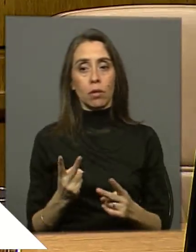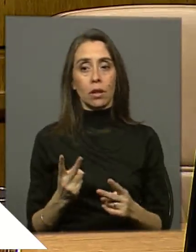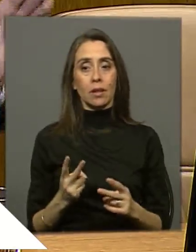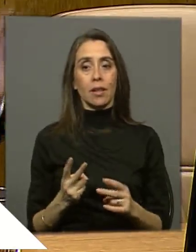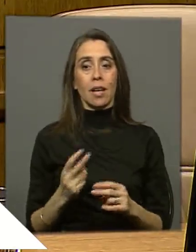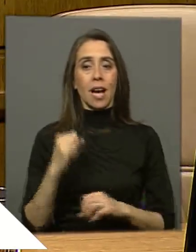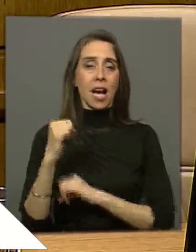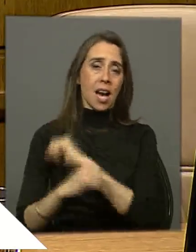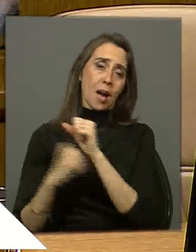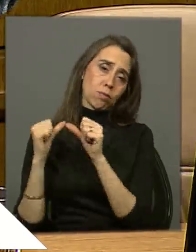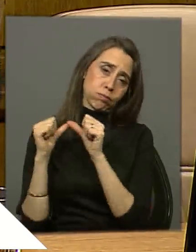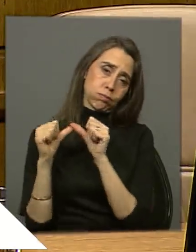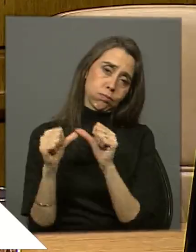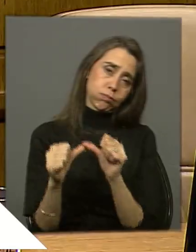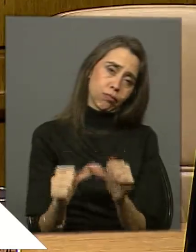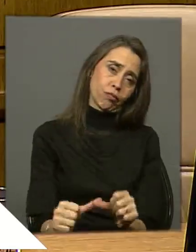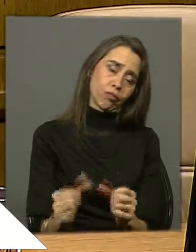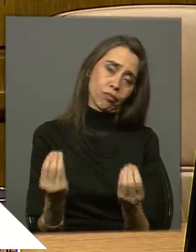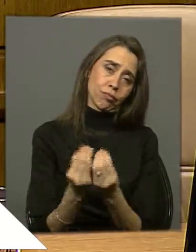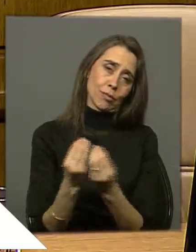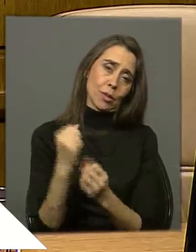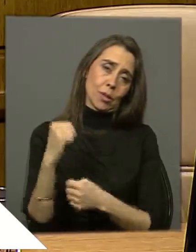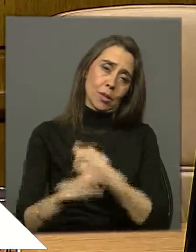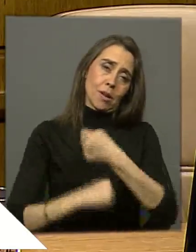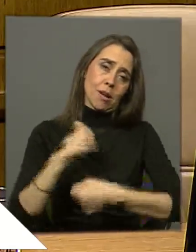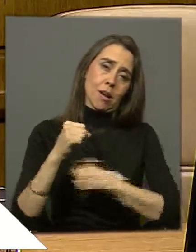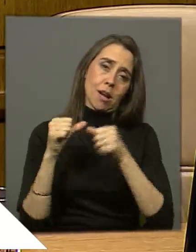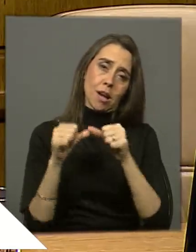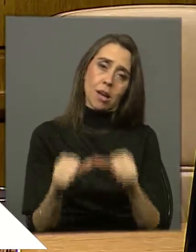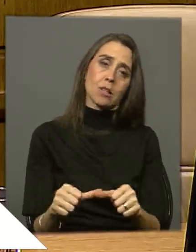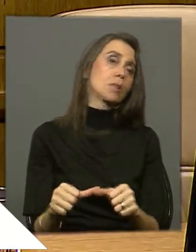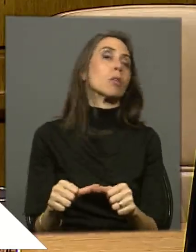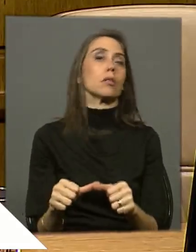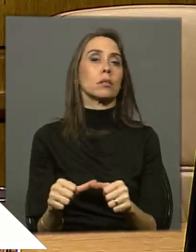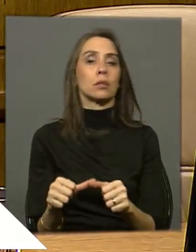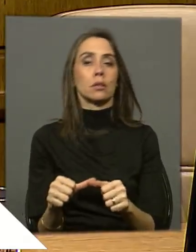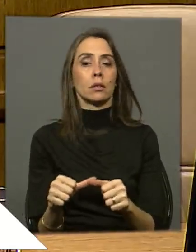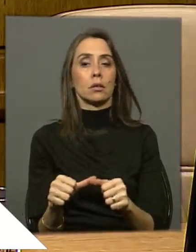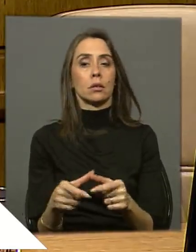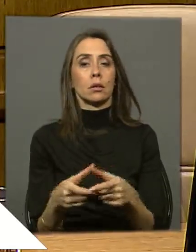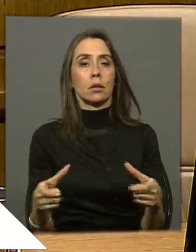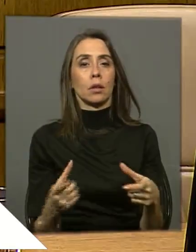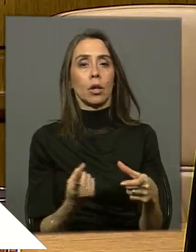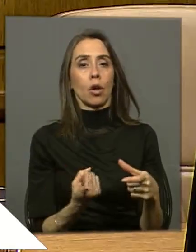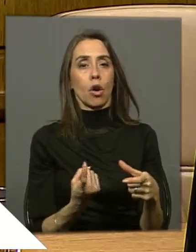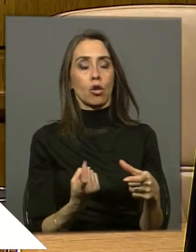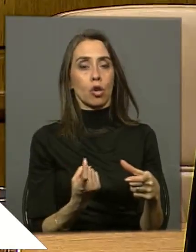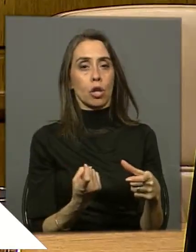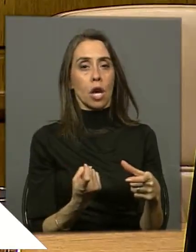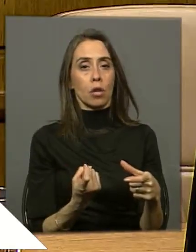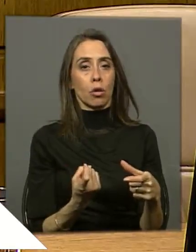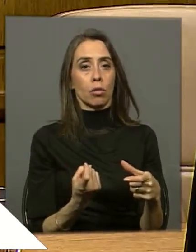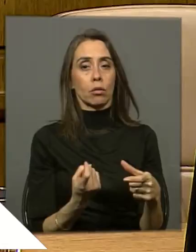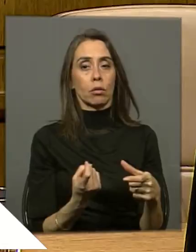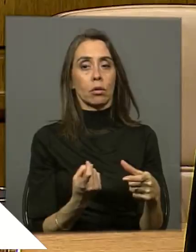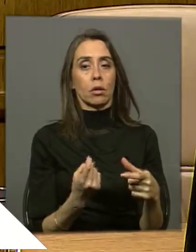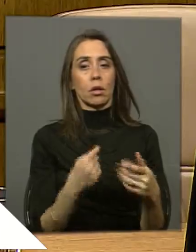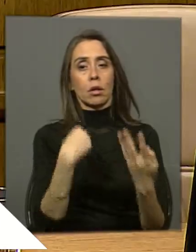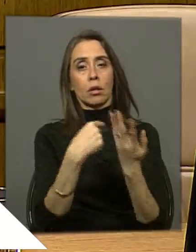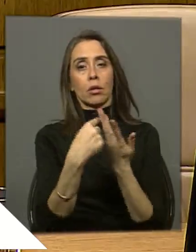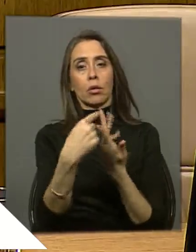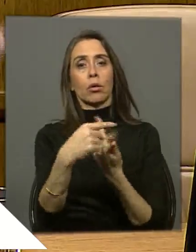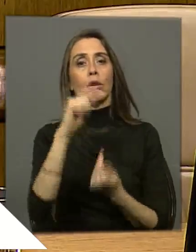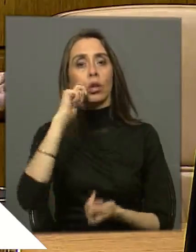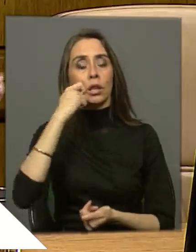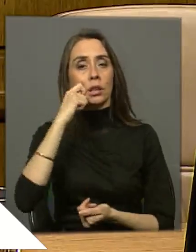años, decenas incluso, en condición de honorarios con todo lo que ellos significan.